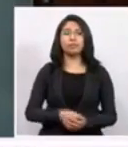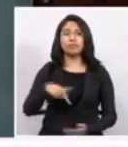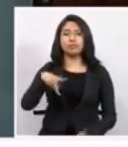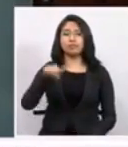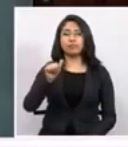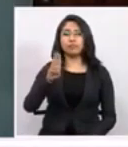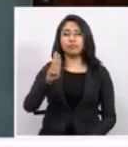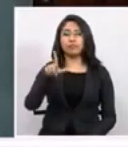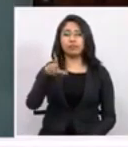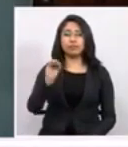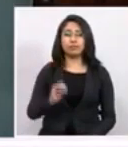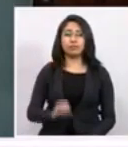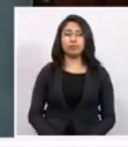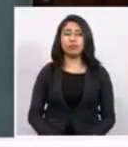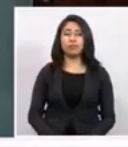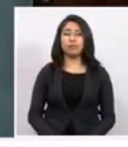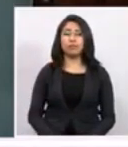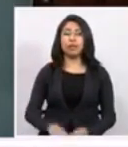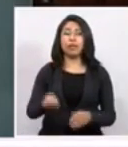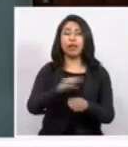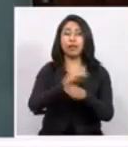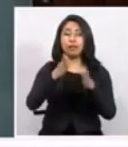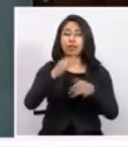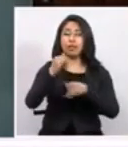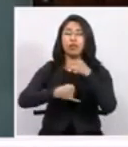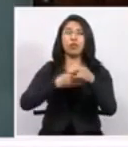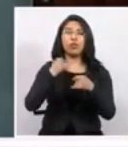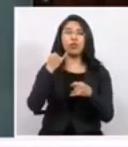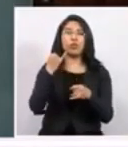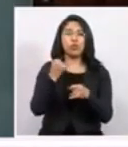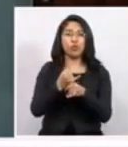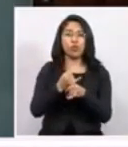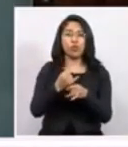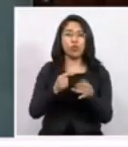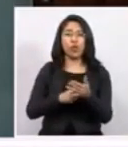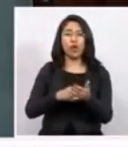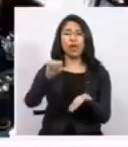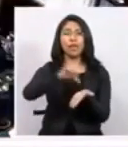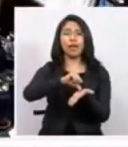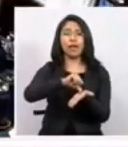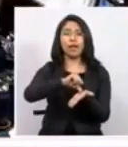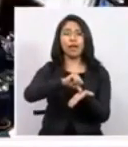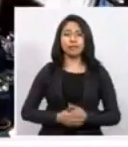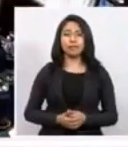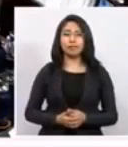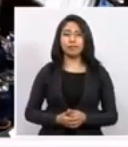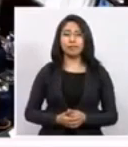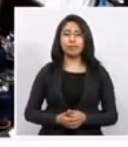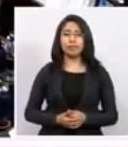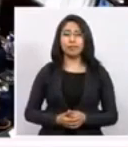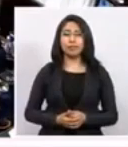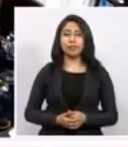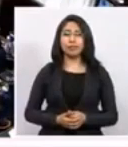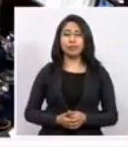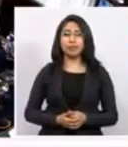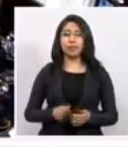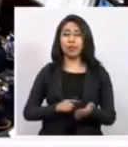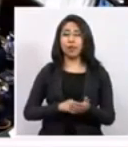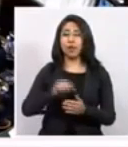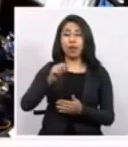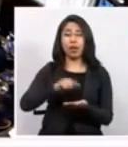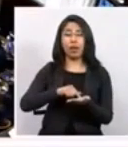Iglesias, a los cancilleres de la República Islámica de Irán, República Oriental del